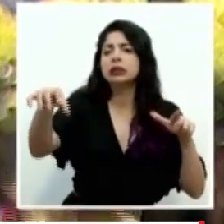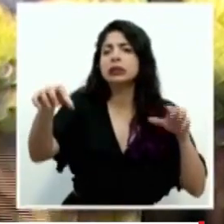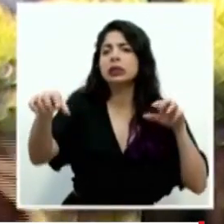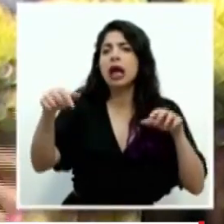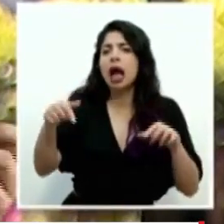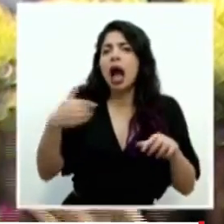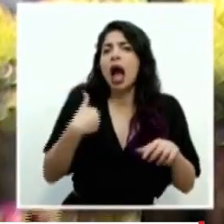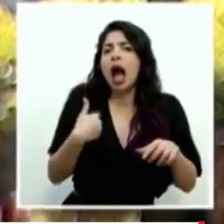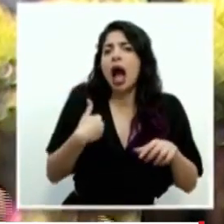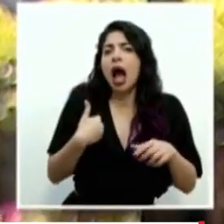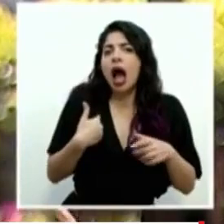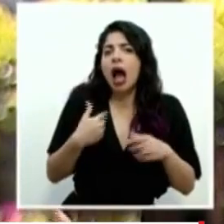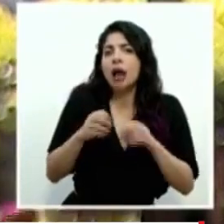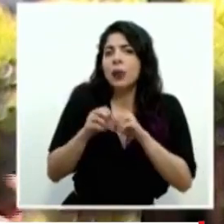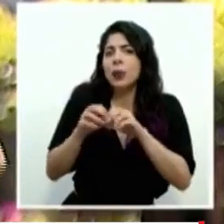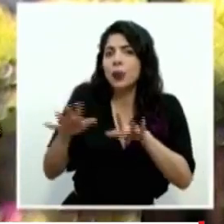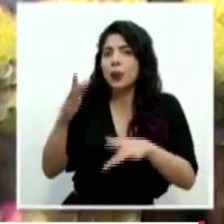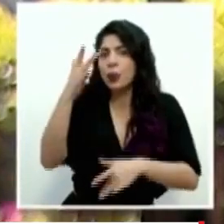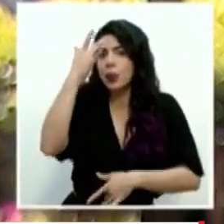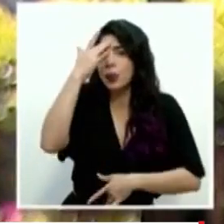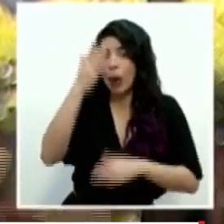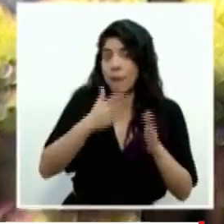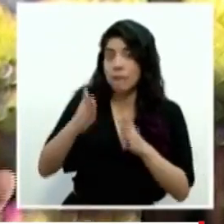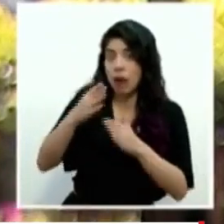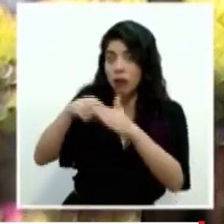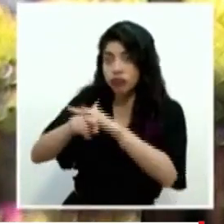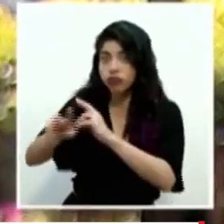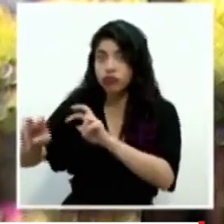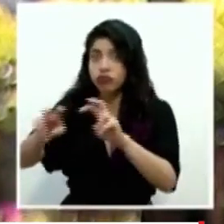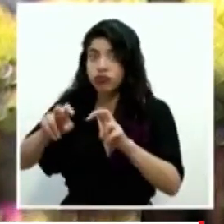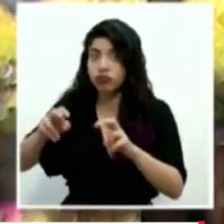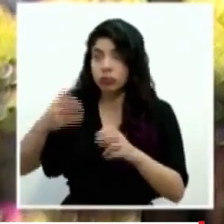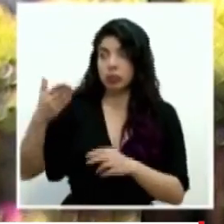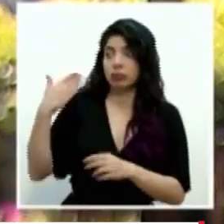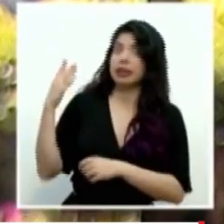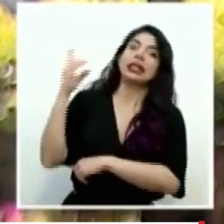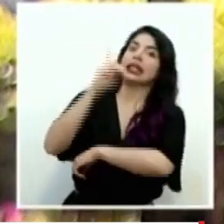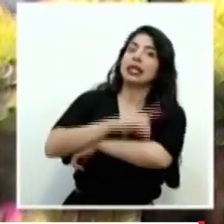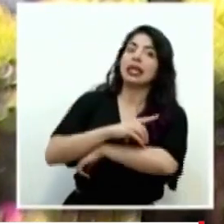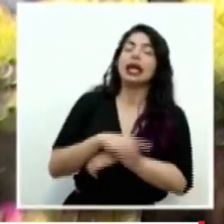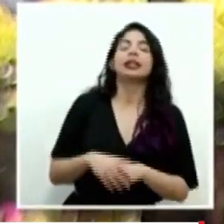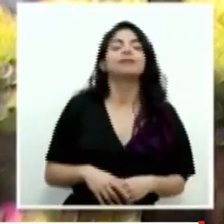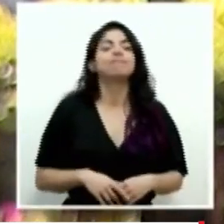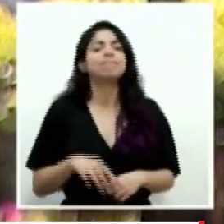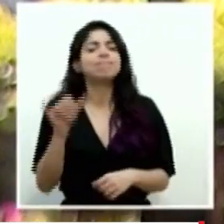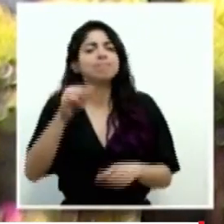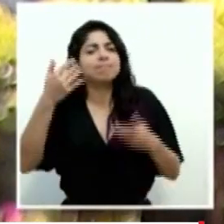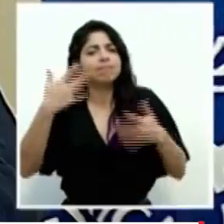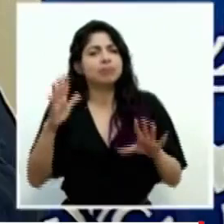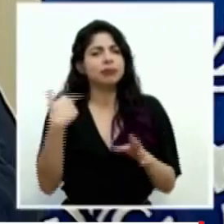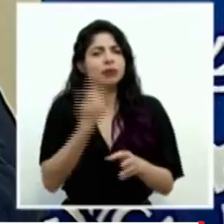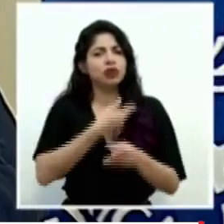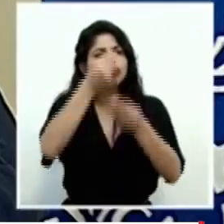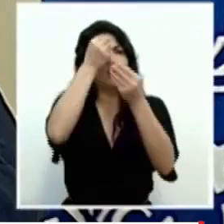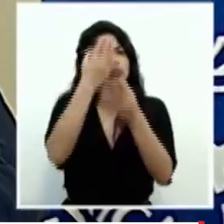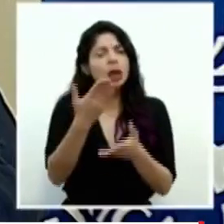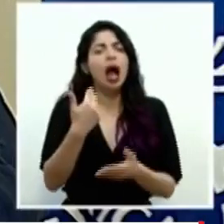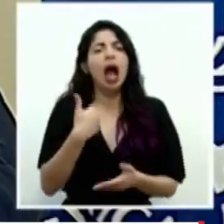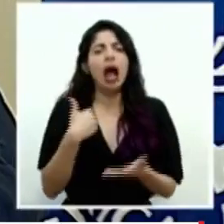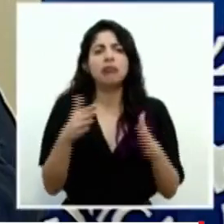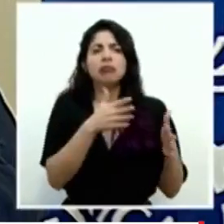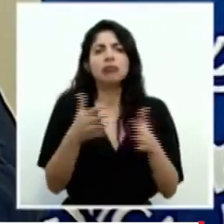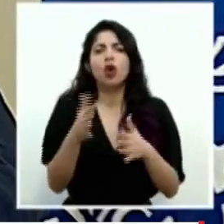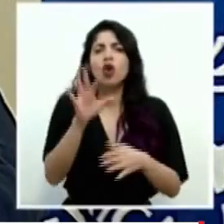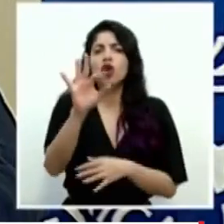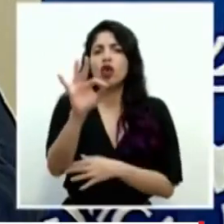identificaba algún foco de contagio durante estos días? Como ya lo hemos indicado, hay cerca